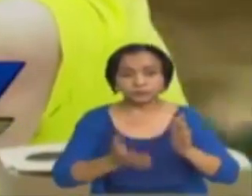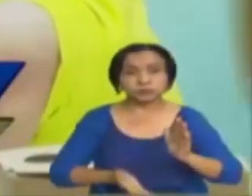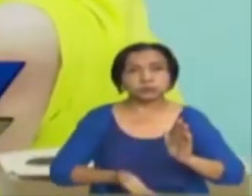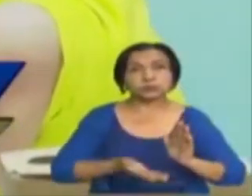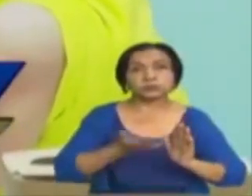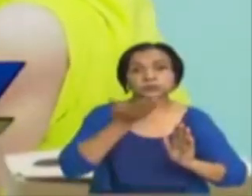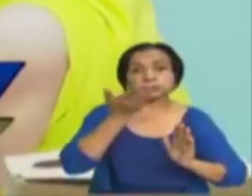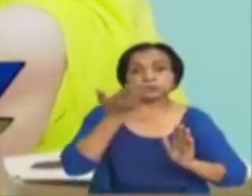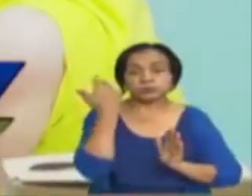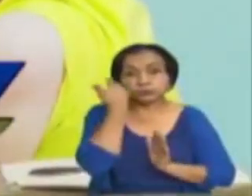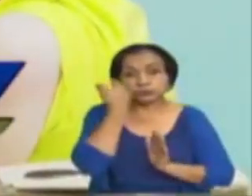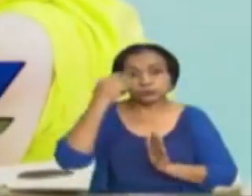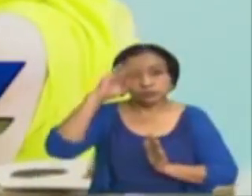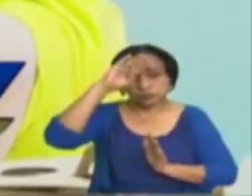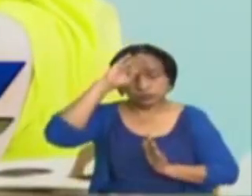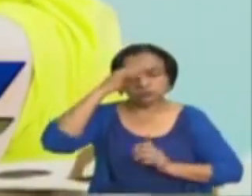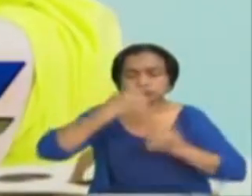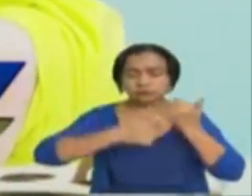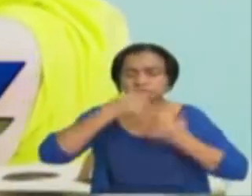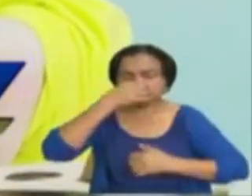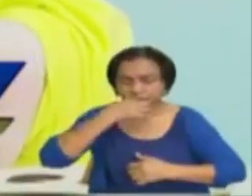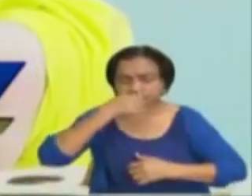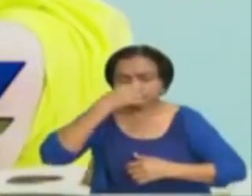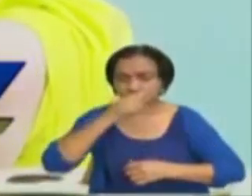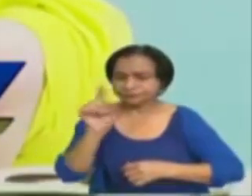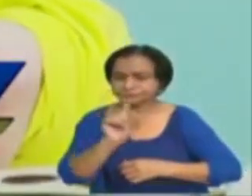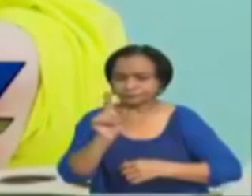comunidad, en la Casa Comunal del barrio Bataola Sur,